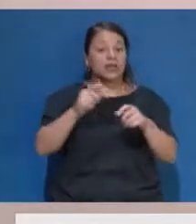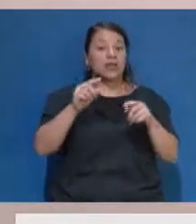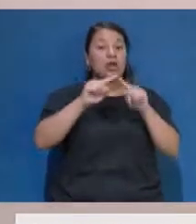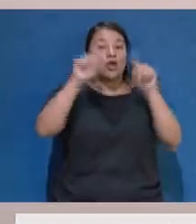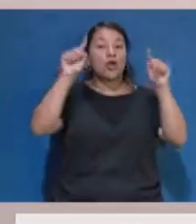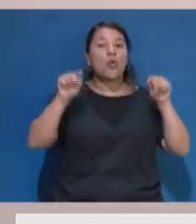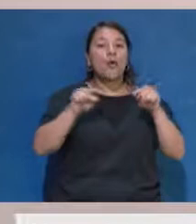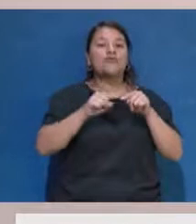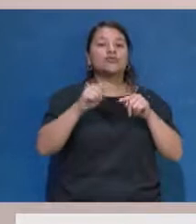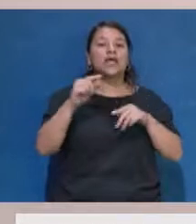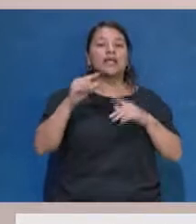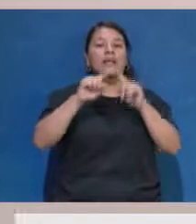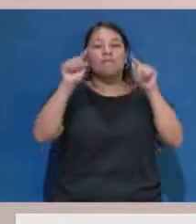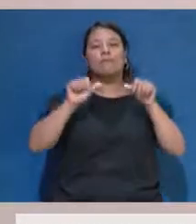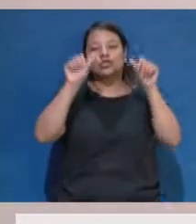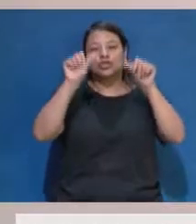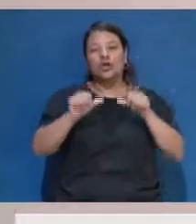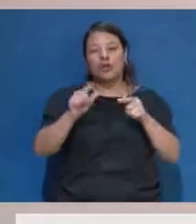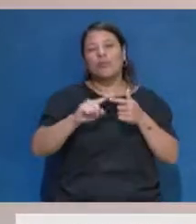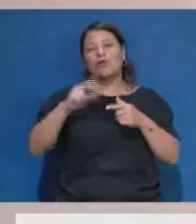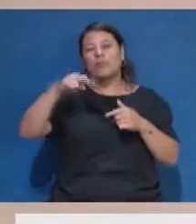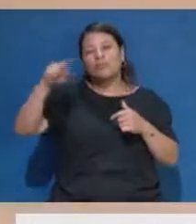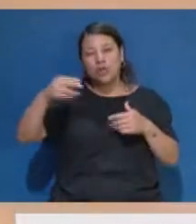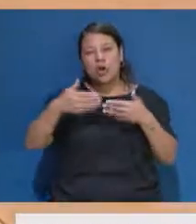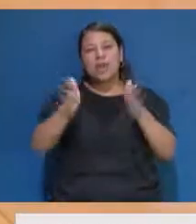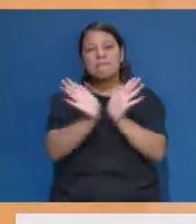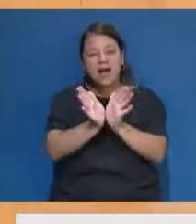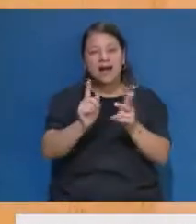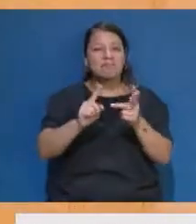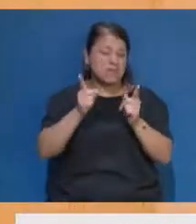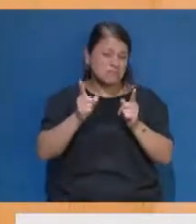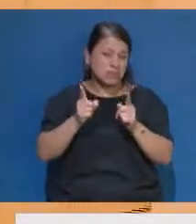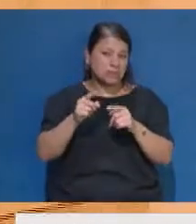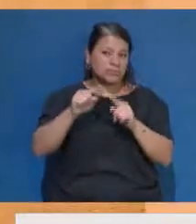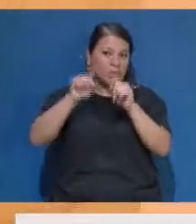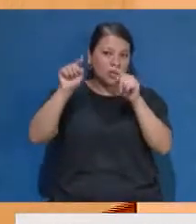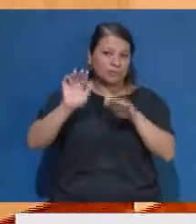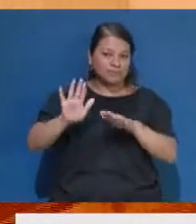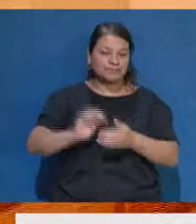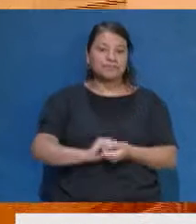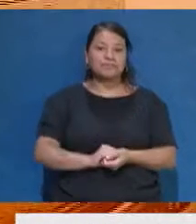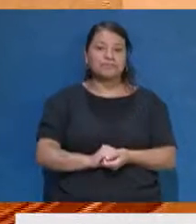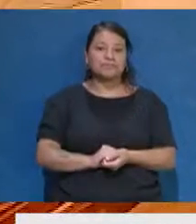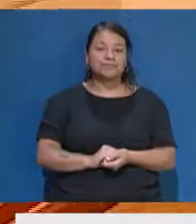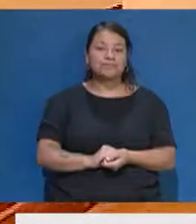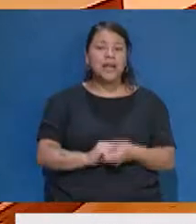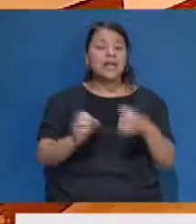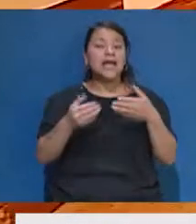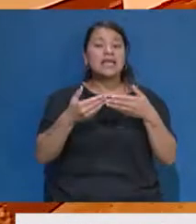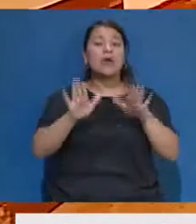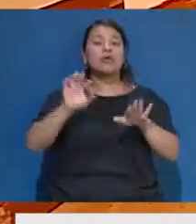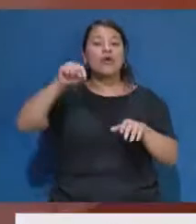módulos, como lo hacemos en el Museo Carlos Alonso, en el Le Parc, en el Espacio Máximo Arias. La inauguración oficial será esta noche